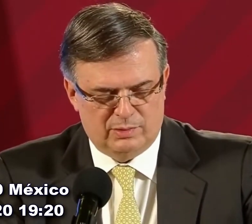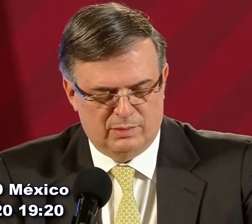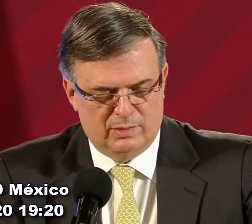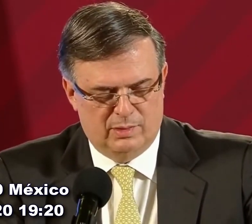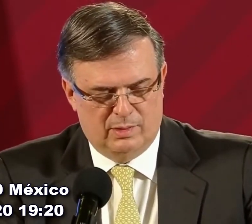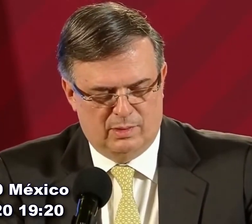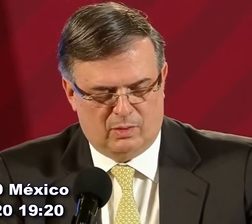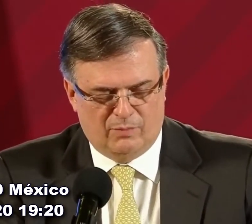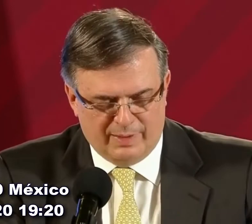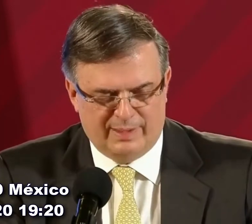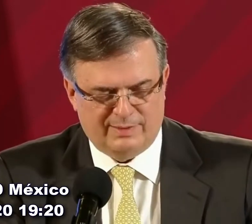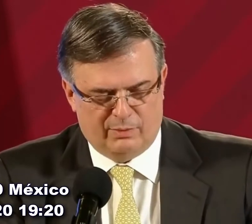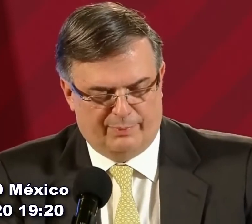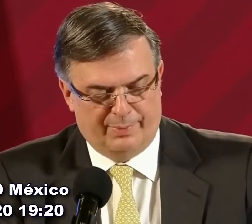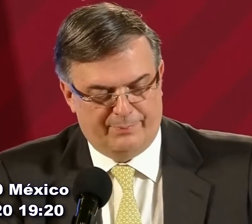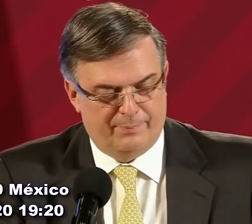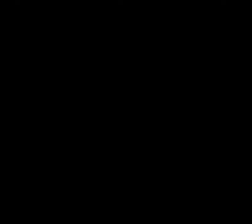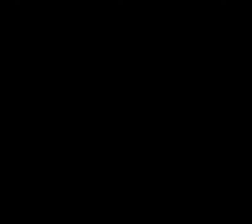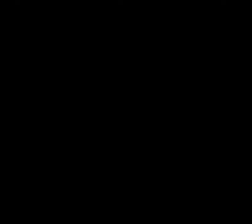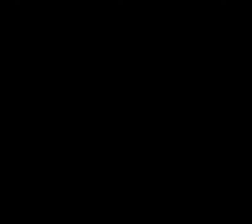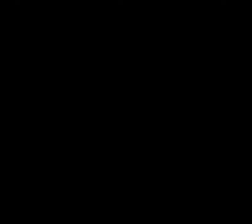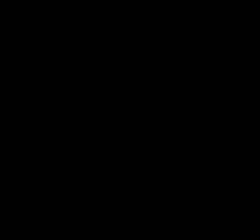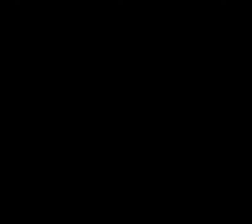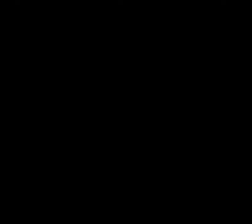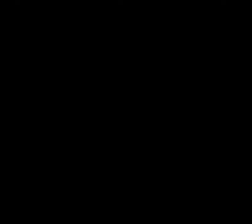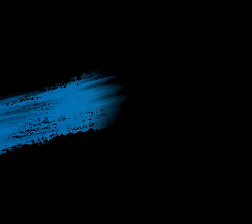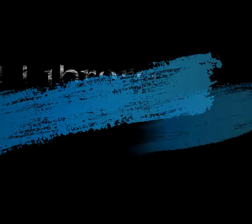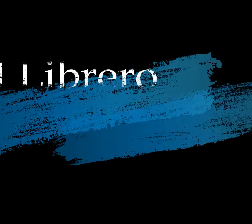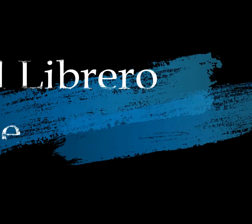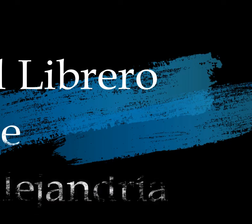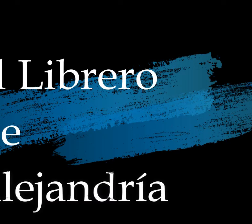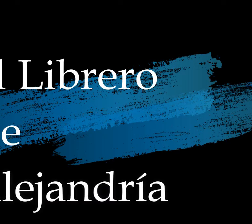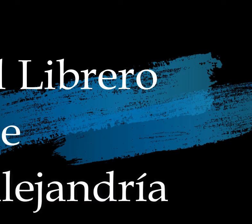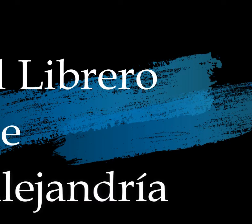SARS-CoV-2 COVID-19.